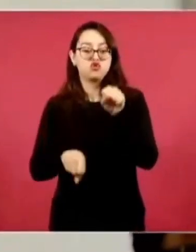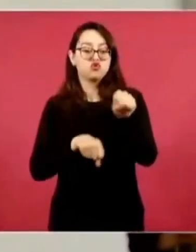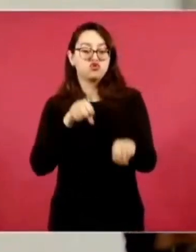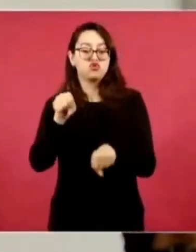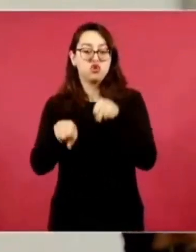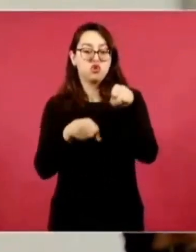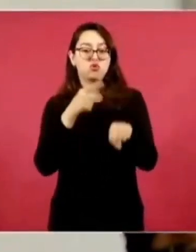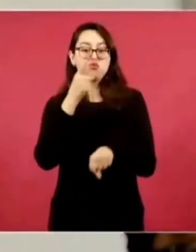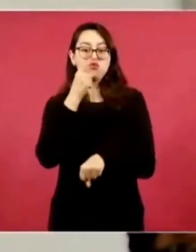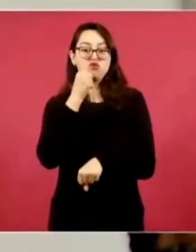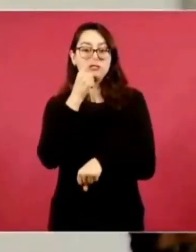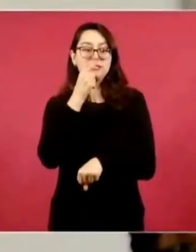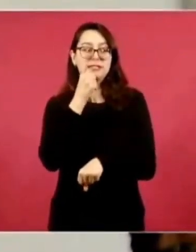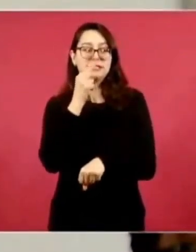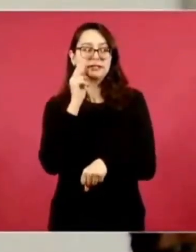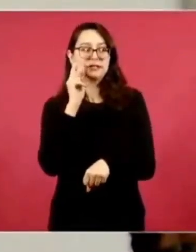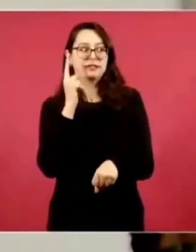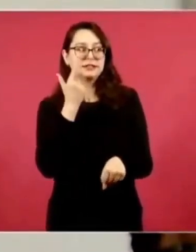retirarlo.